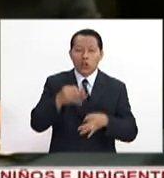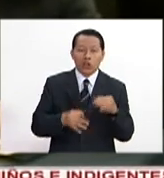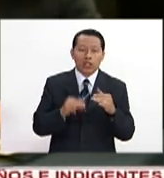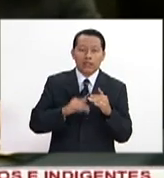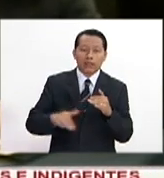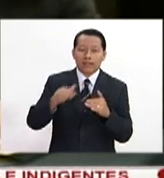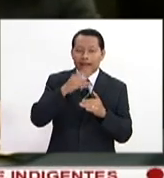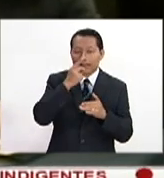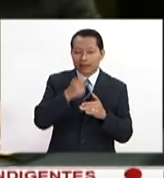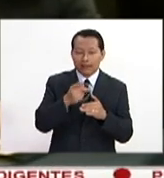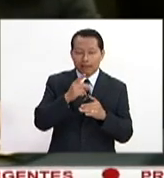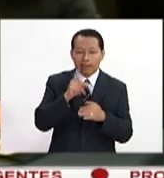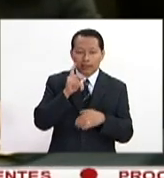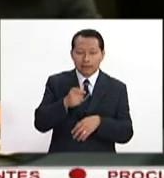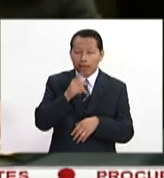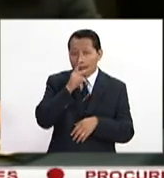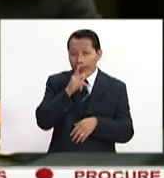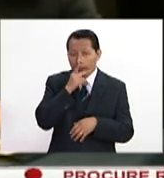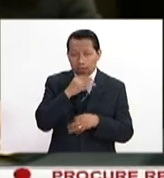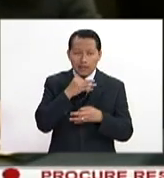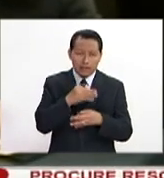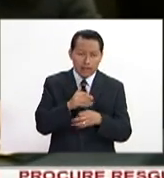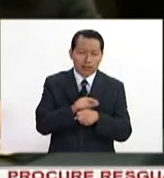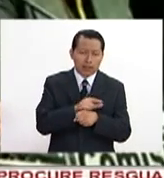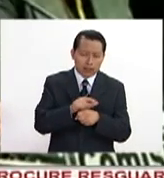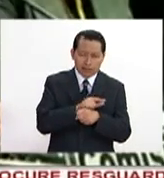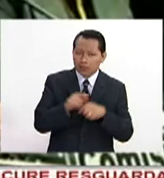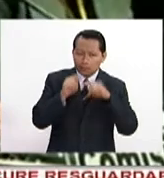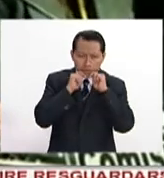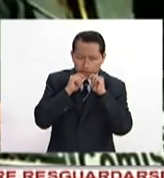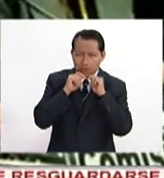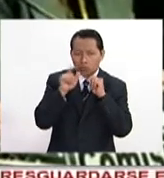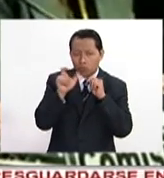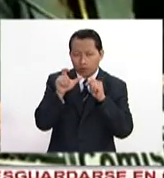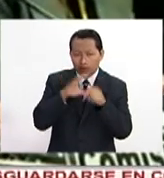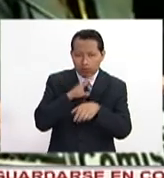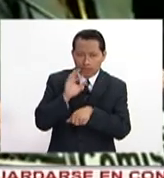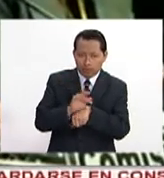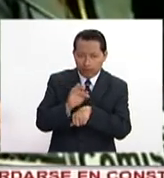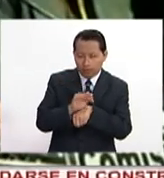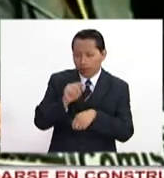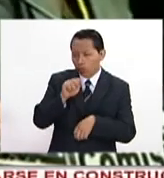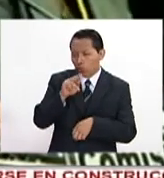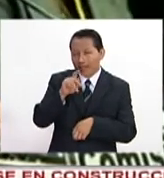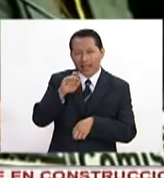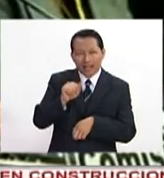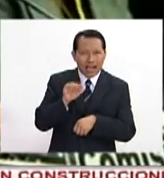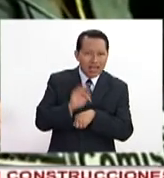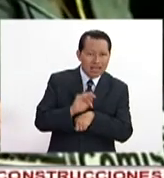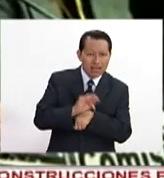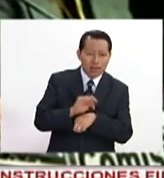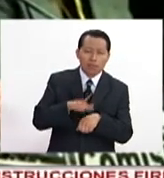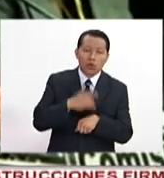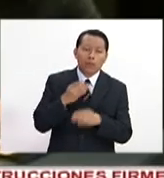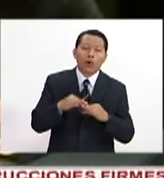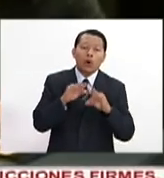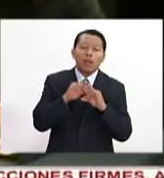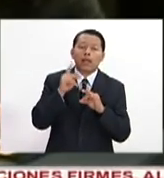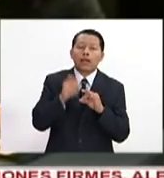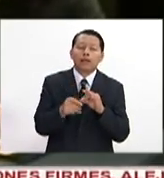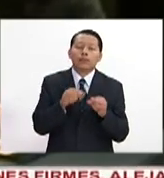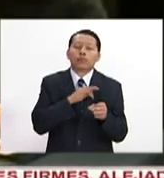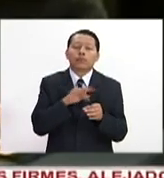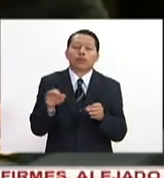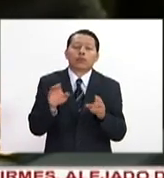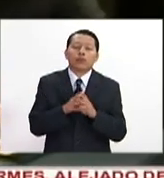señaló que la orientación sexual del padre o de la madre no es cuestión relevante a la hora de definir la tutela, porque lo que importa es la